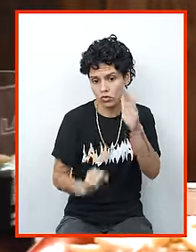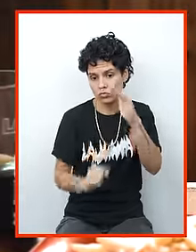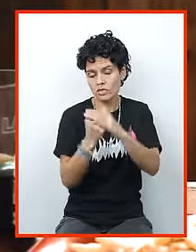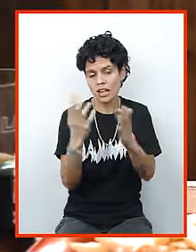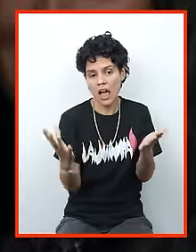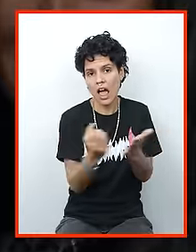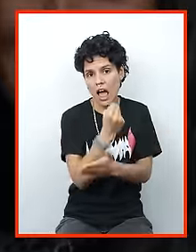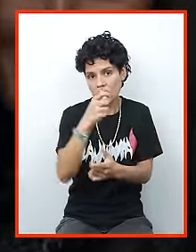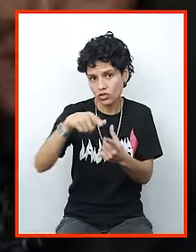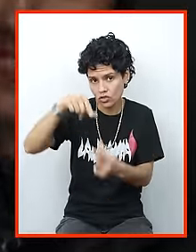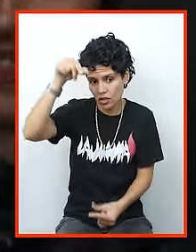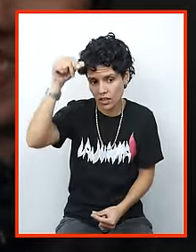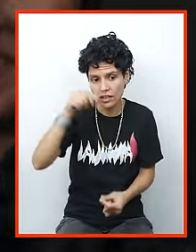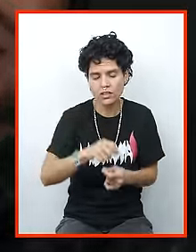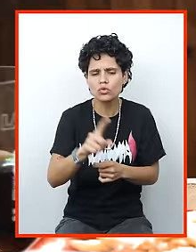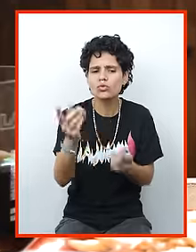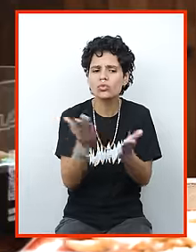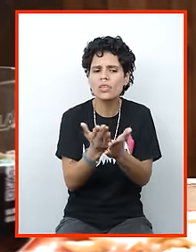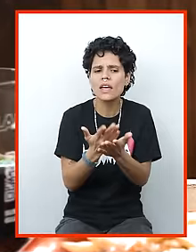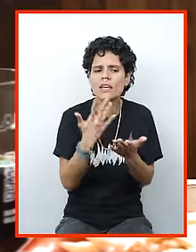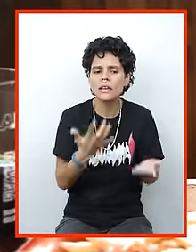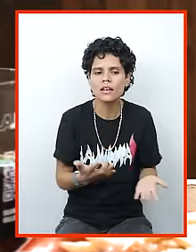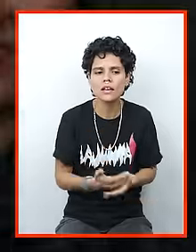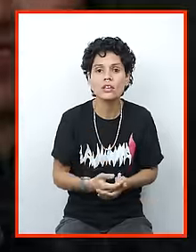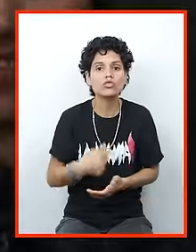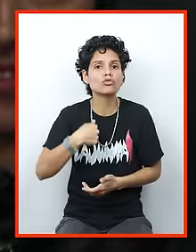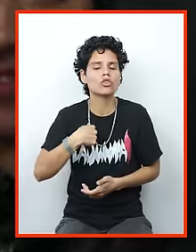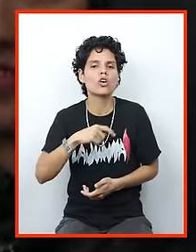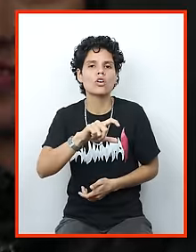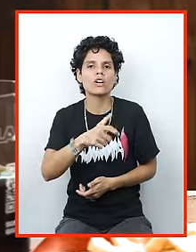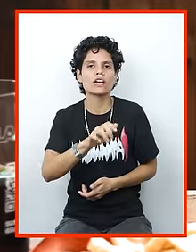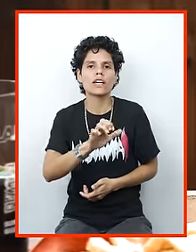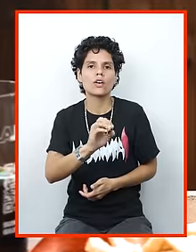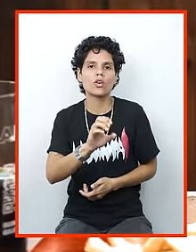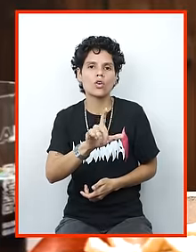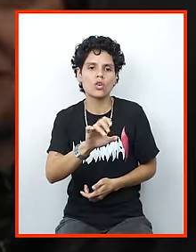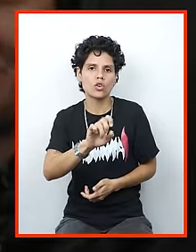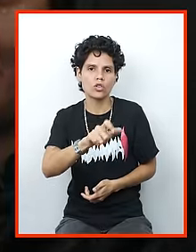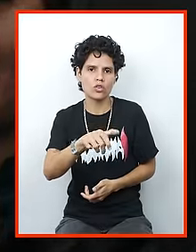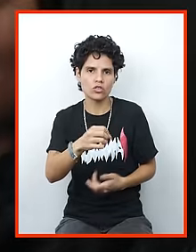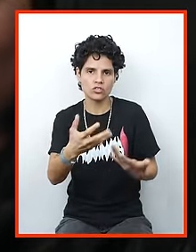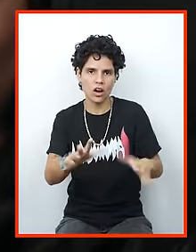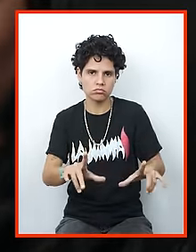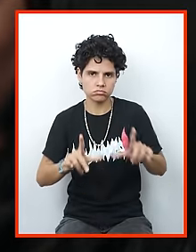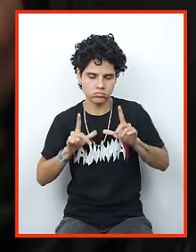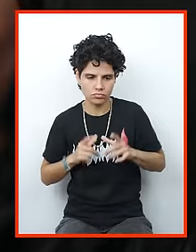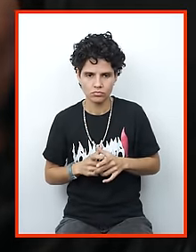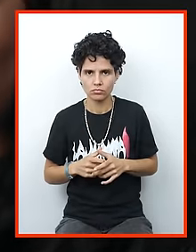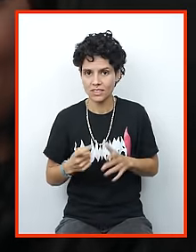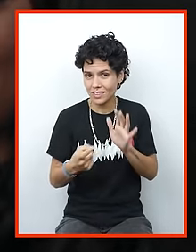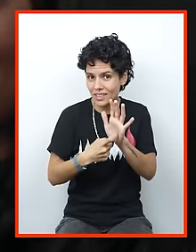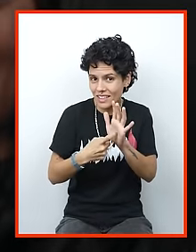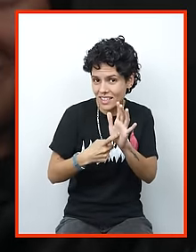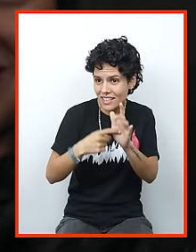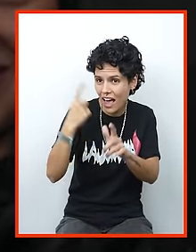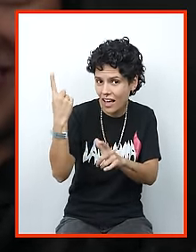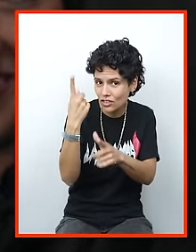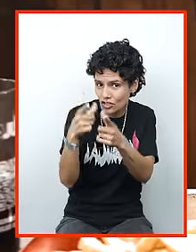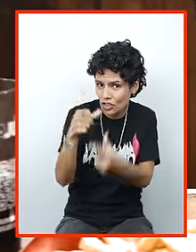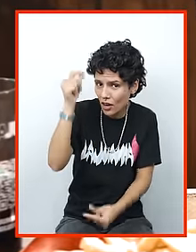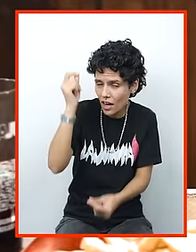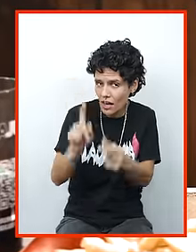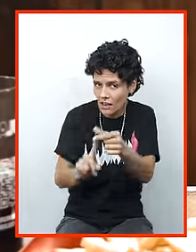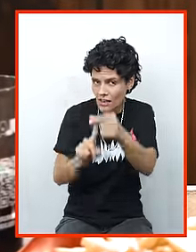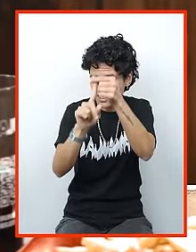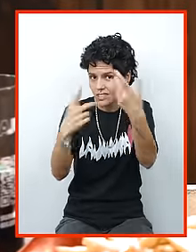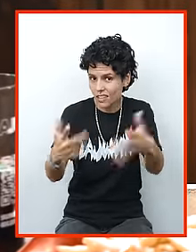¿Puntaje nacional? Sí. Geólogo. Sí, ¿qué estudiaste? Soy geólogo. ¿Eres geóloga? ¿Y puntaje nacional y toda la onda? Sí. Y ya